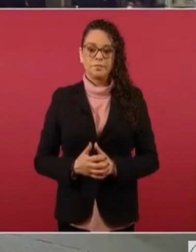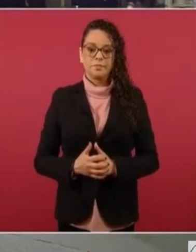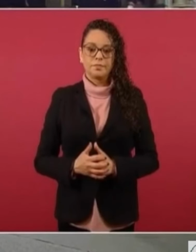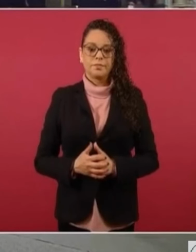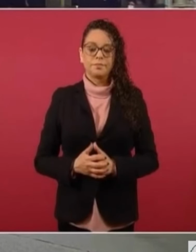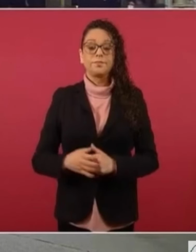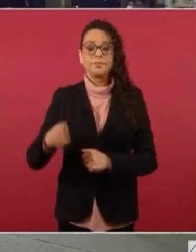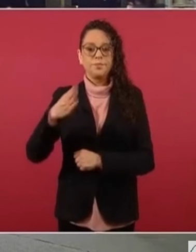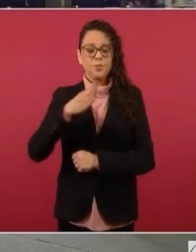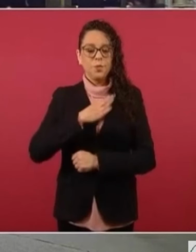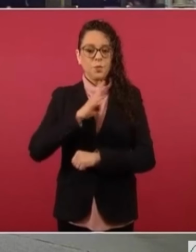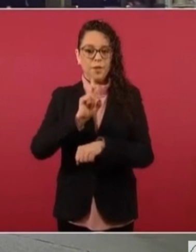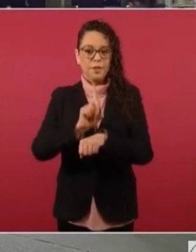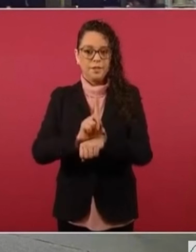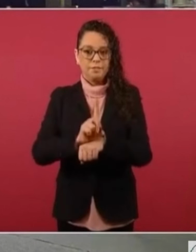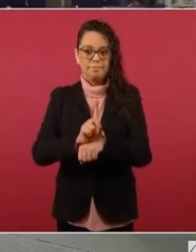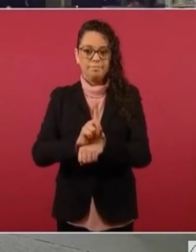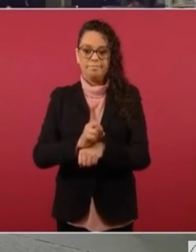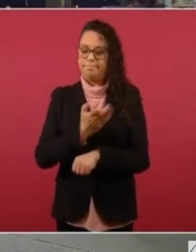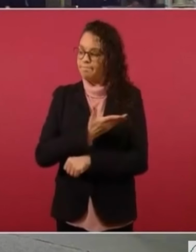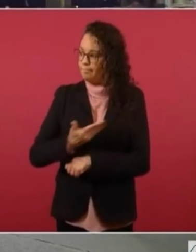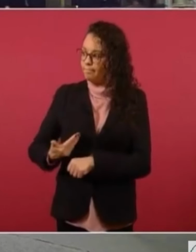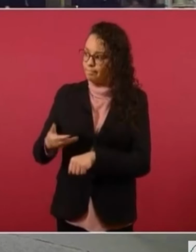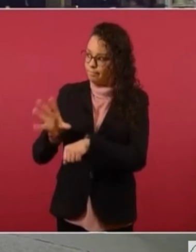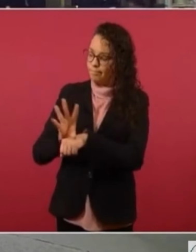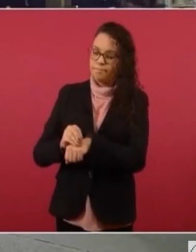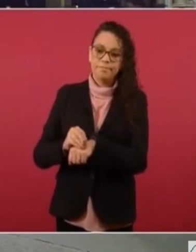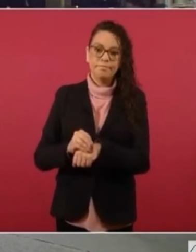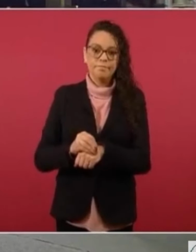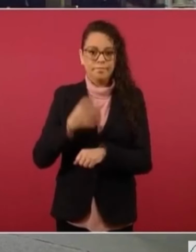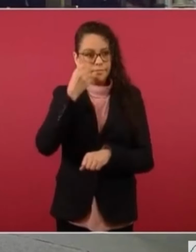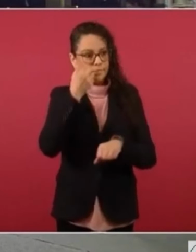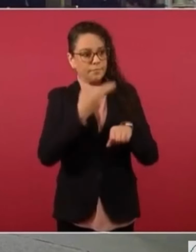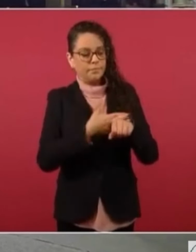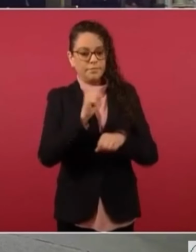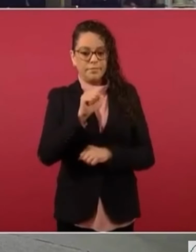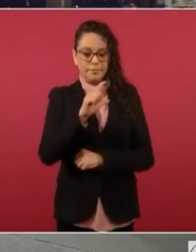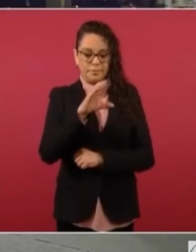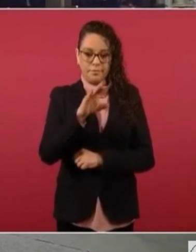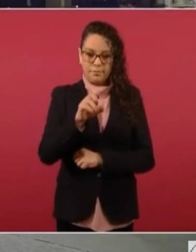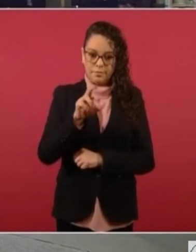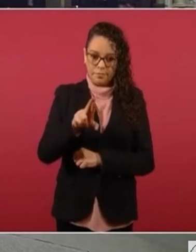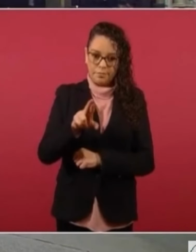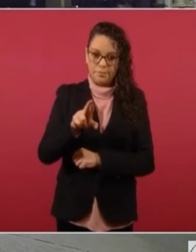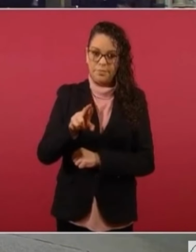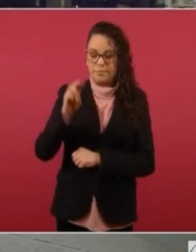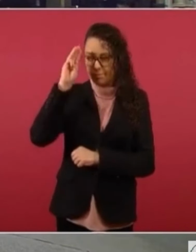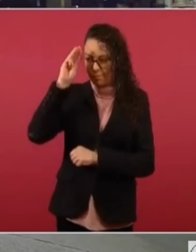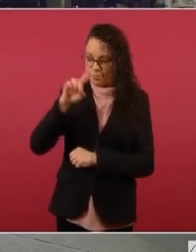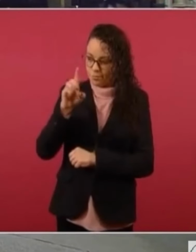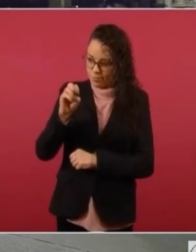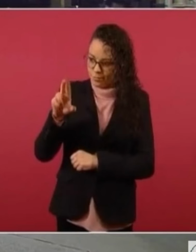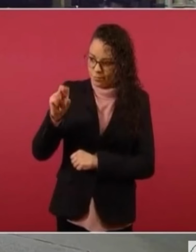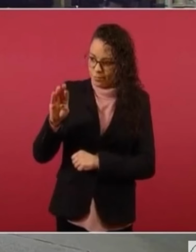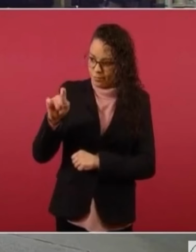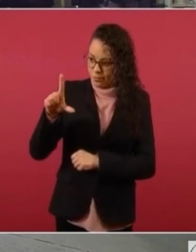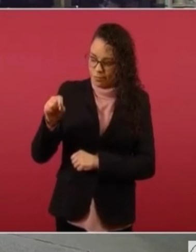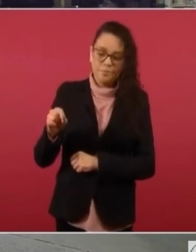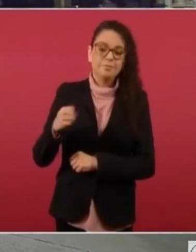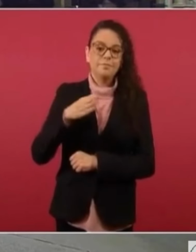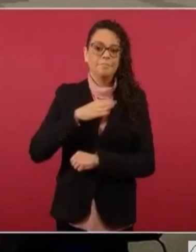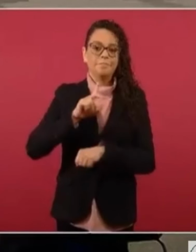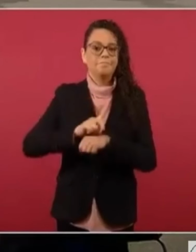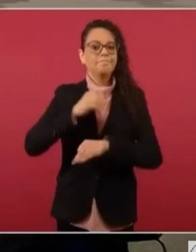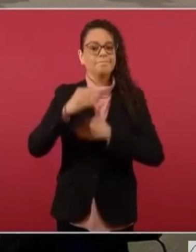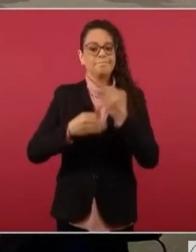Muy buenos días. Con su permiso, señor presidente, secretario del COSER, maestro José Robledo. Con su permiso, buenos días. Tengan todas y